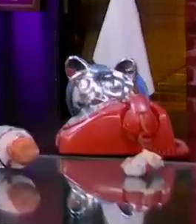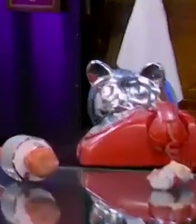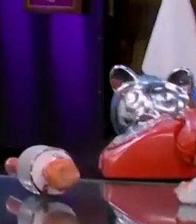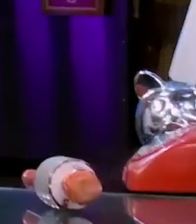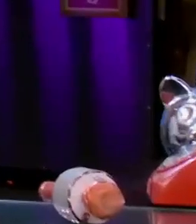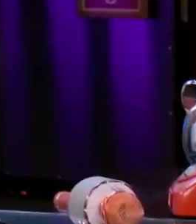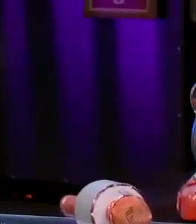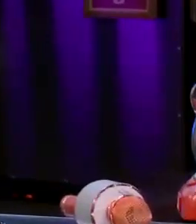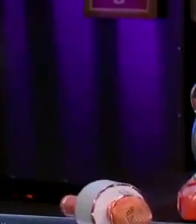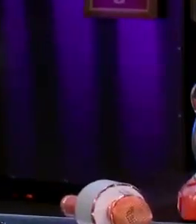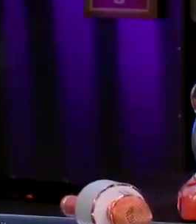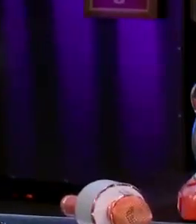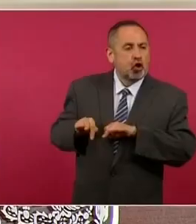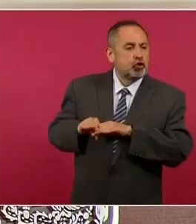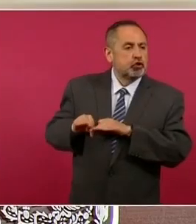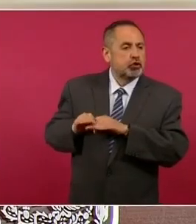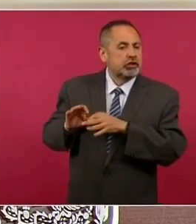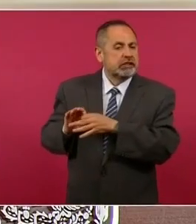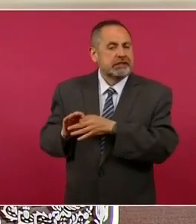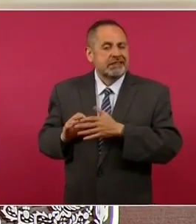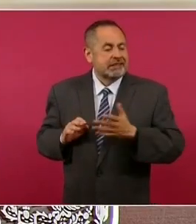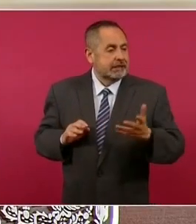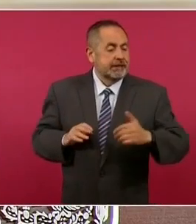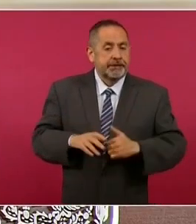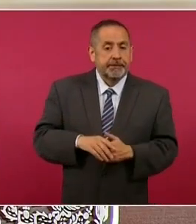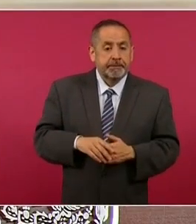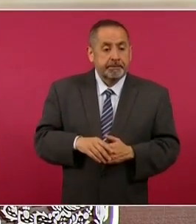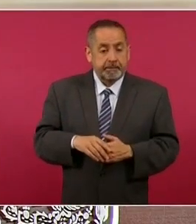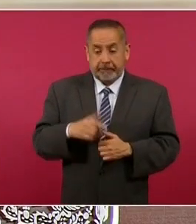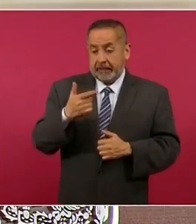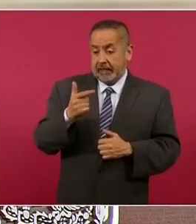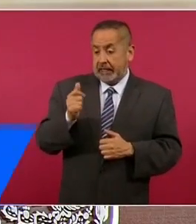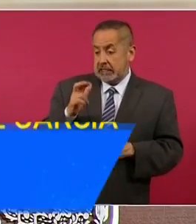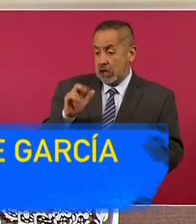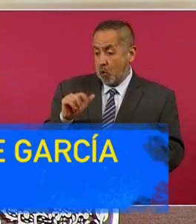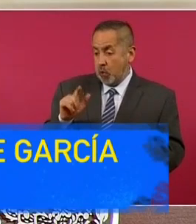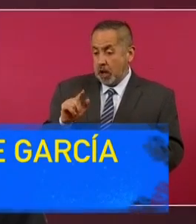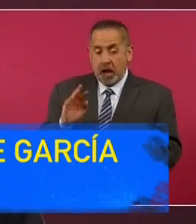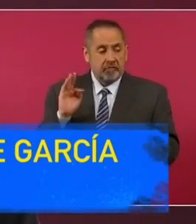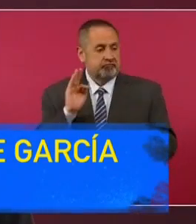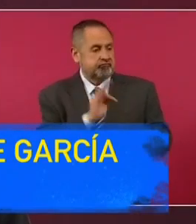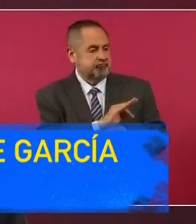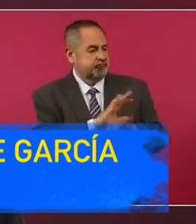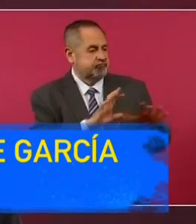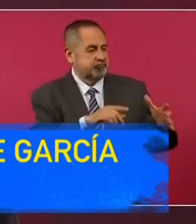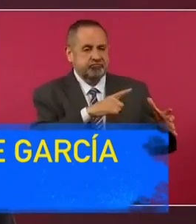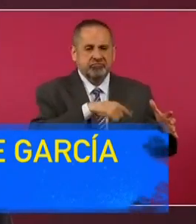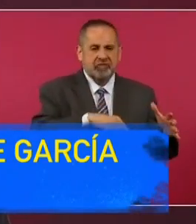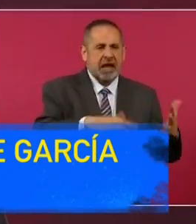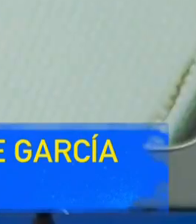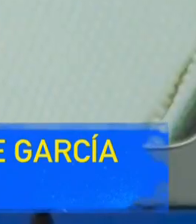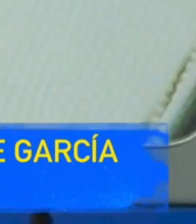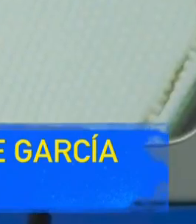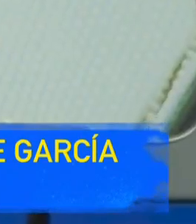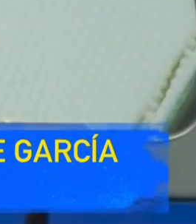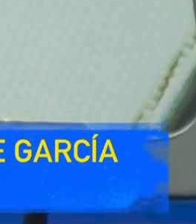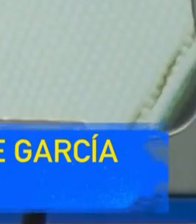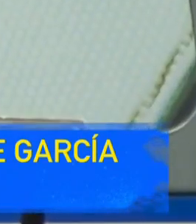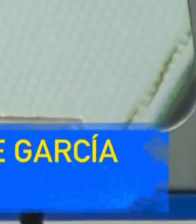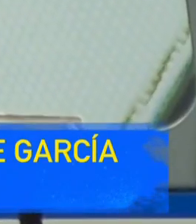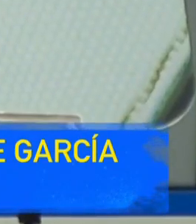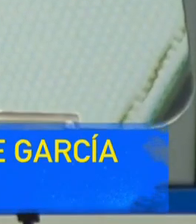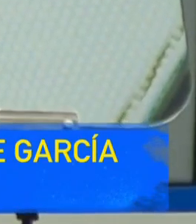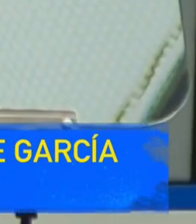la unidad de inteligencia financiera de la Secretaría de Hacienda reveló que genero García Luna el secretario de seguridad pública tejió una red de corrupción y lavado de dinero